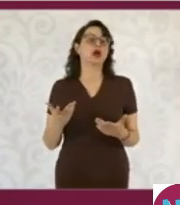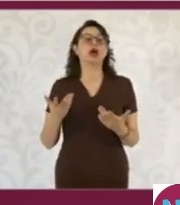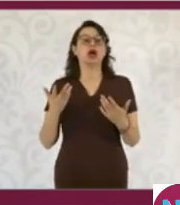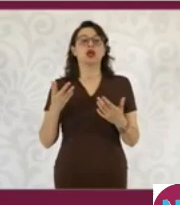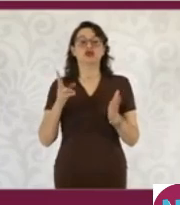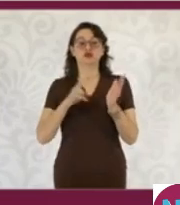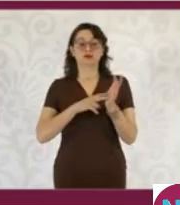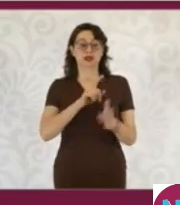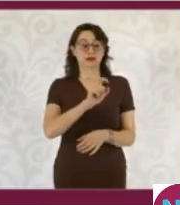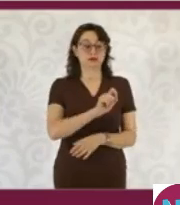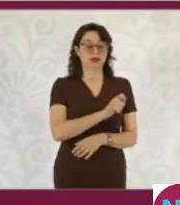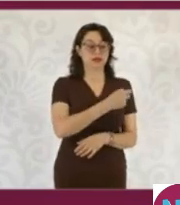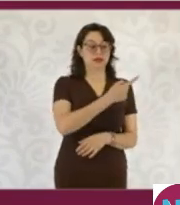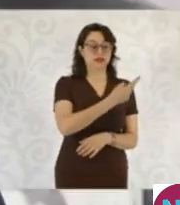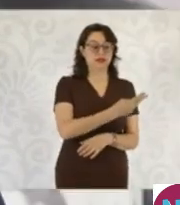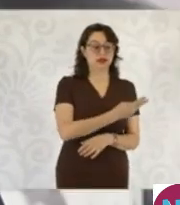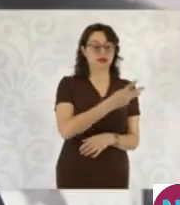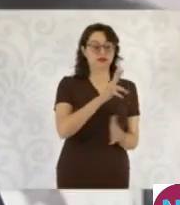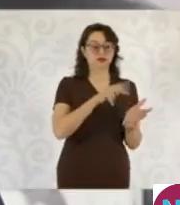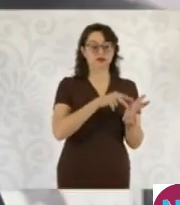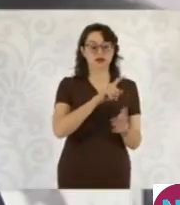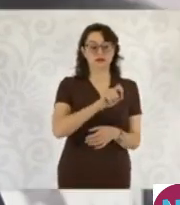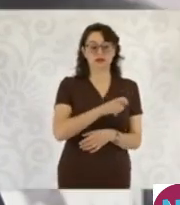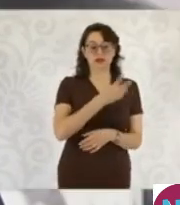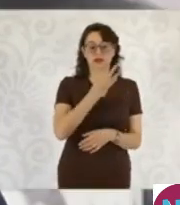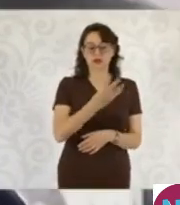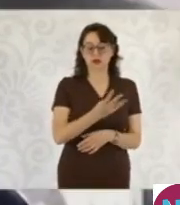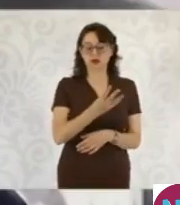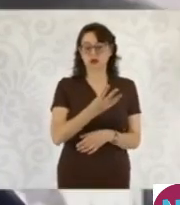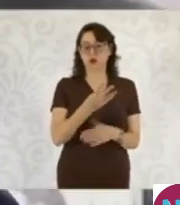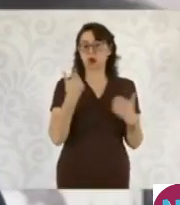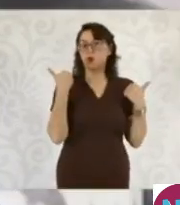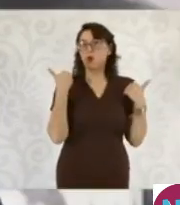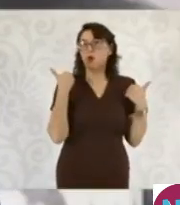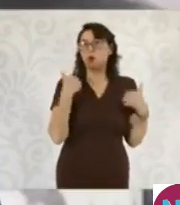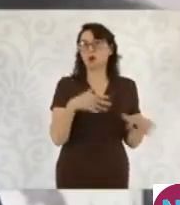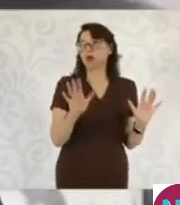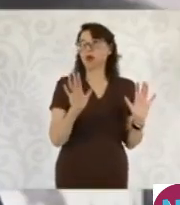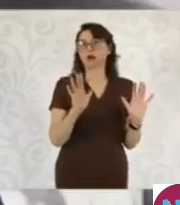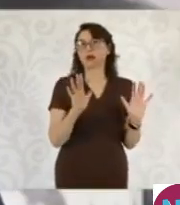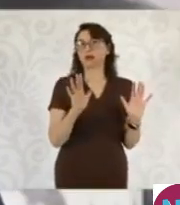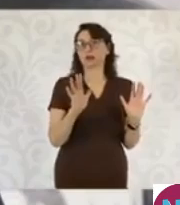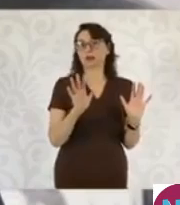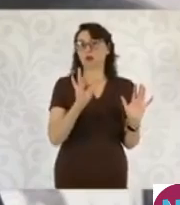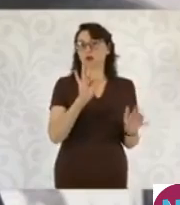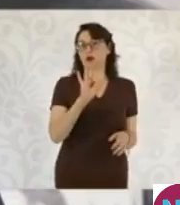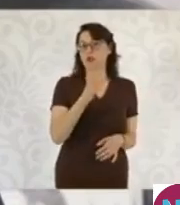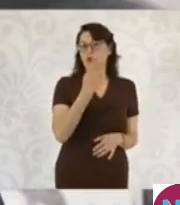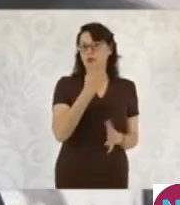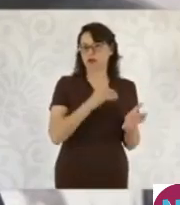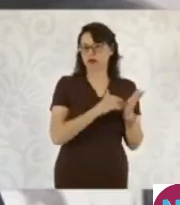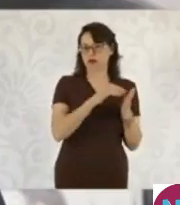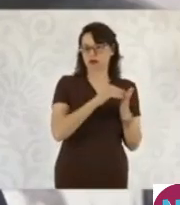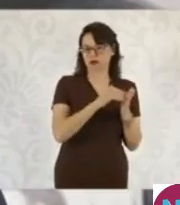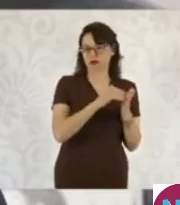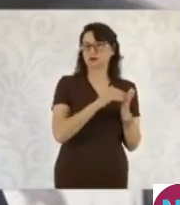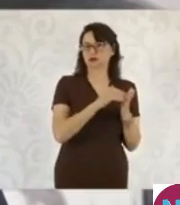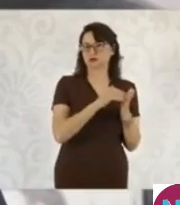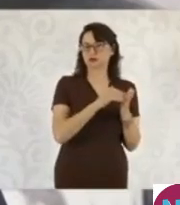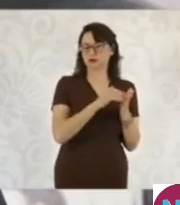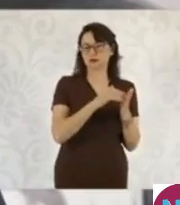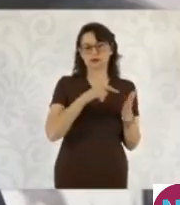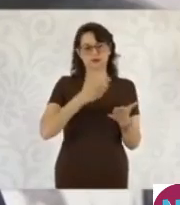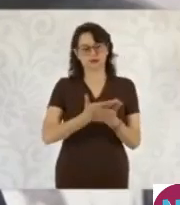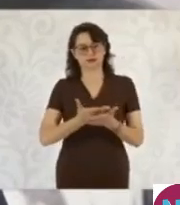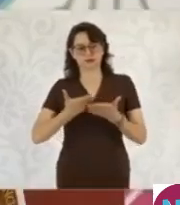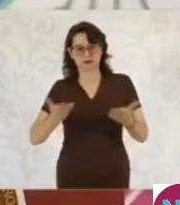2024, estos medicamentos se hubieran comprado no en 35,000 millones de pesos, sino en 41,000 millones de pesos. Sin embargo,